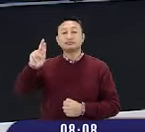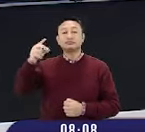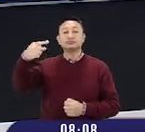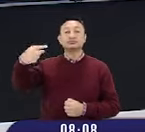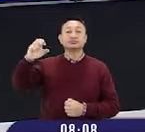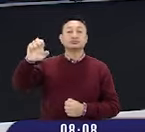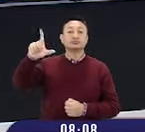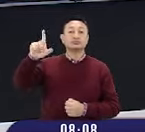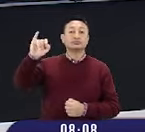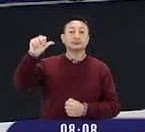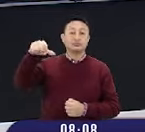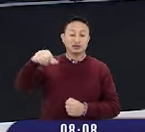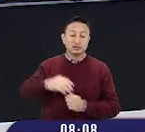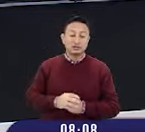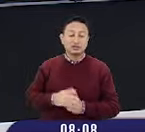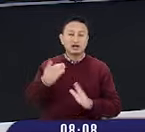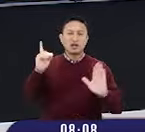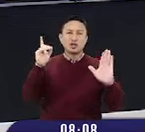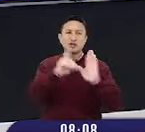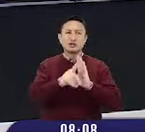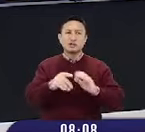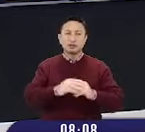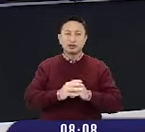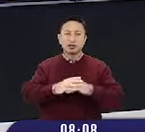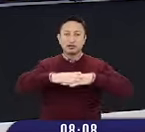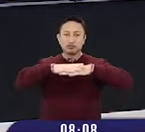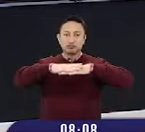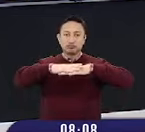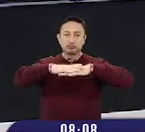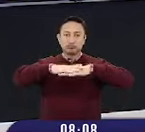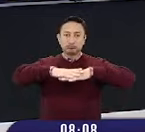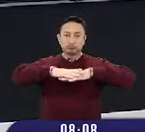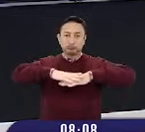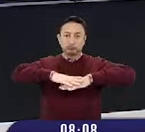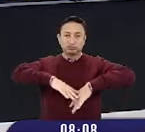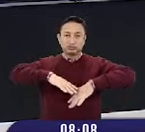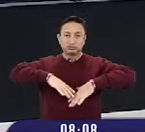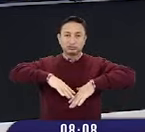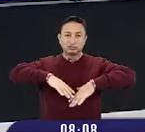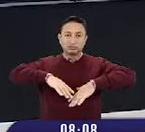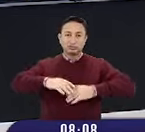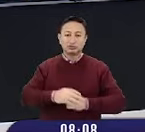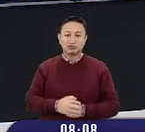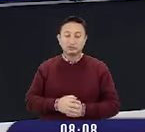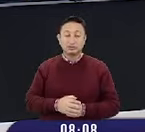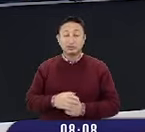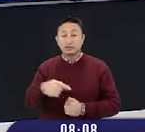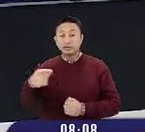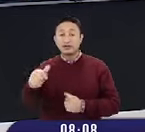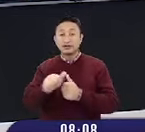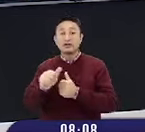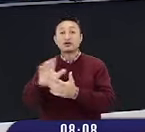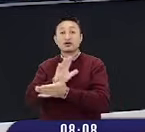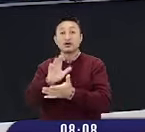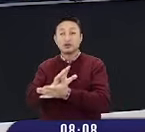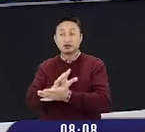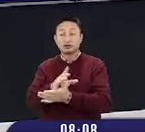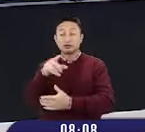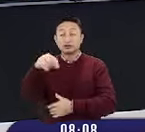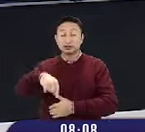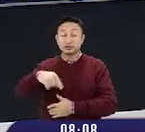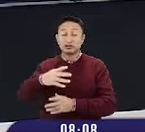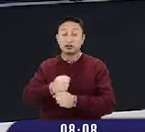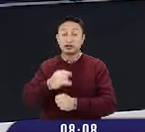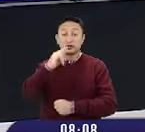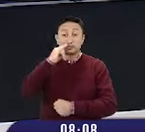de Quito, ellos denuncian el hundimiento de una alcantarilla. El daño se encuentra frente a un colegio y temen por la seguridad